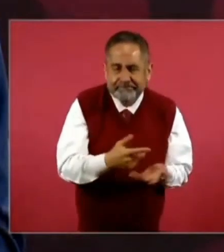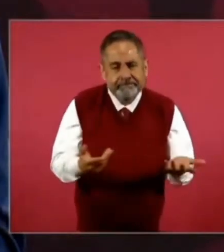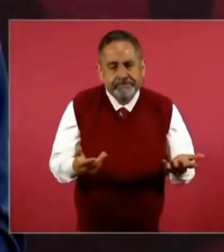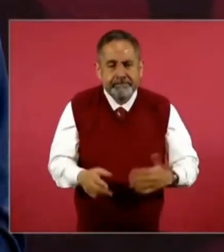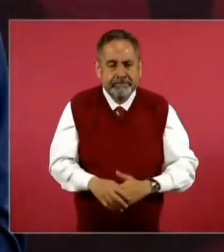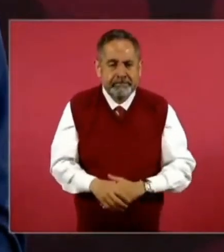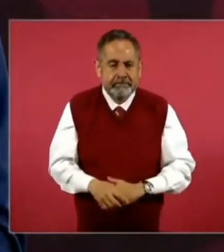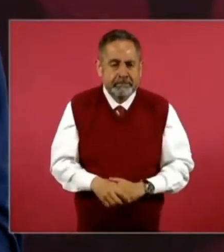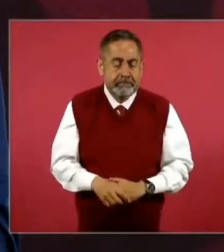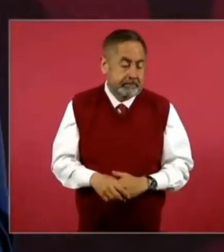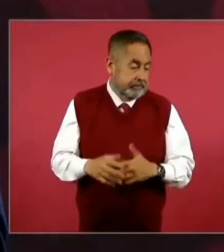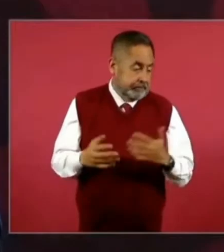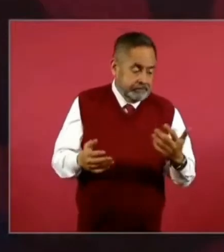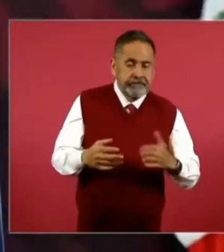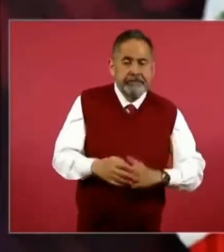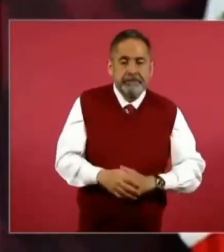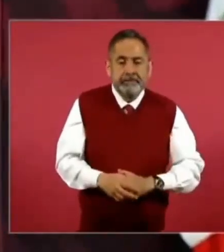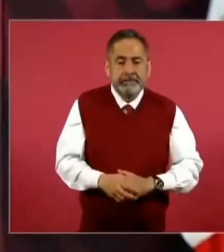Entonces,